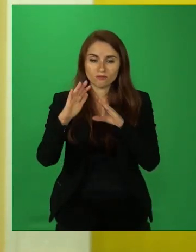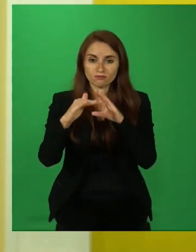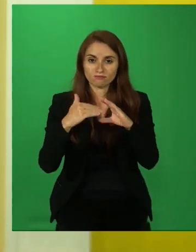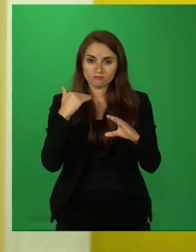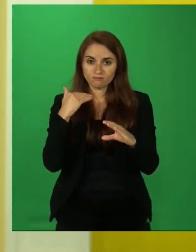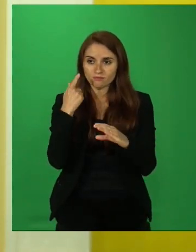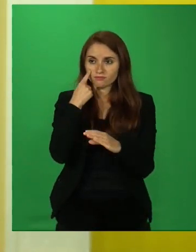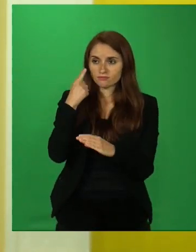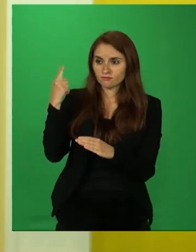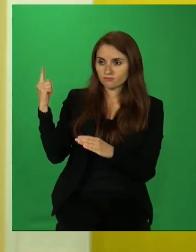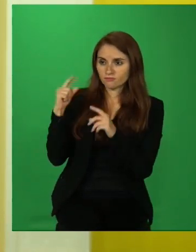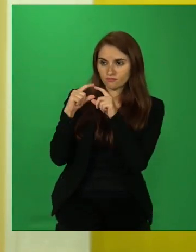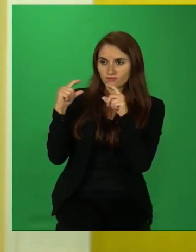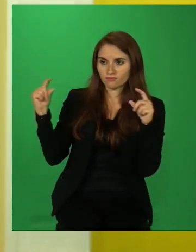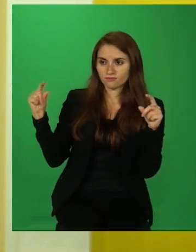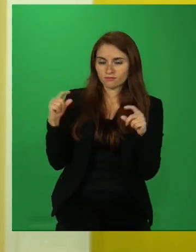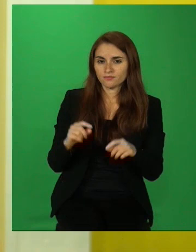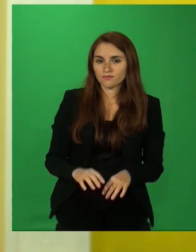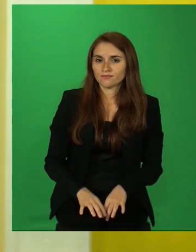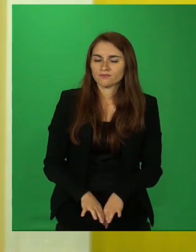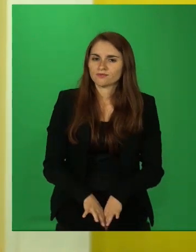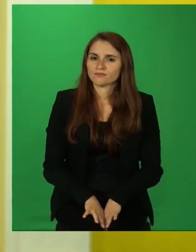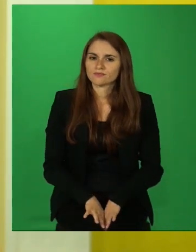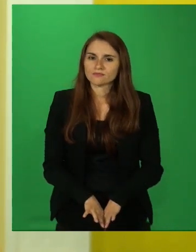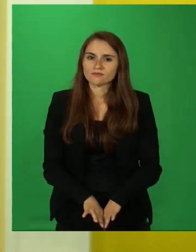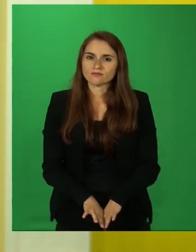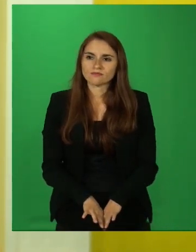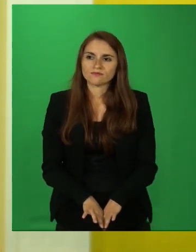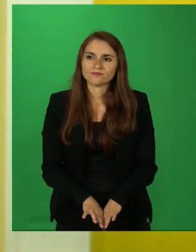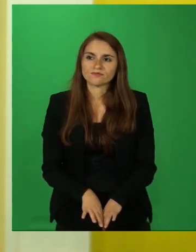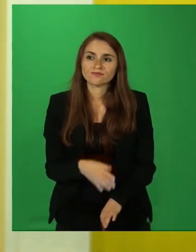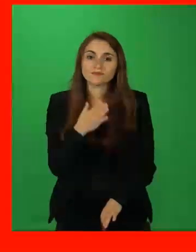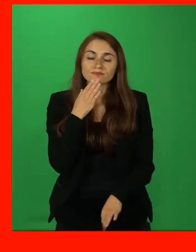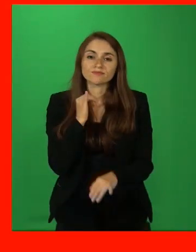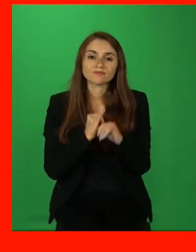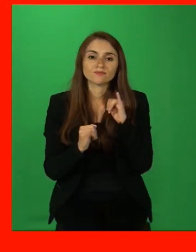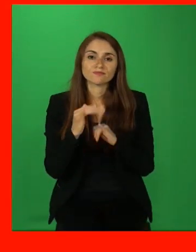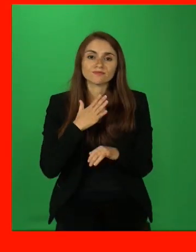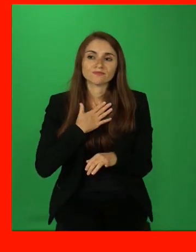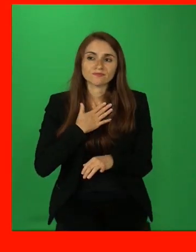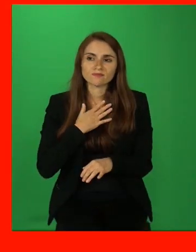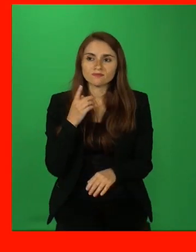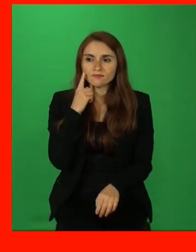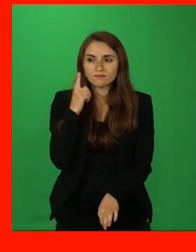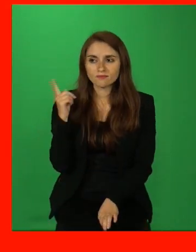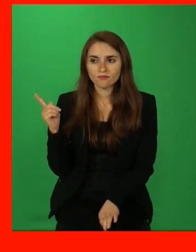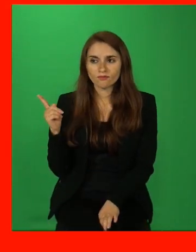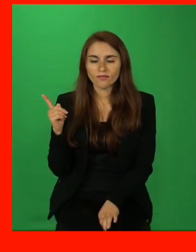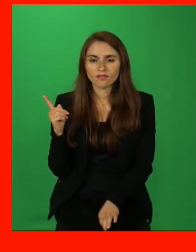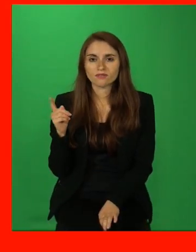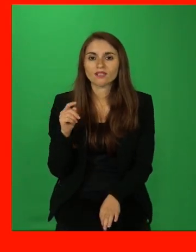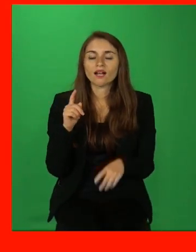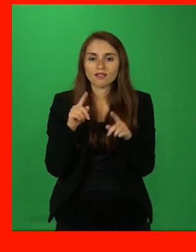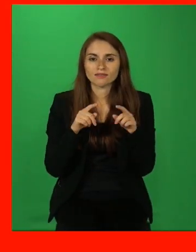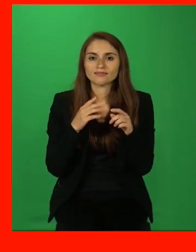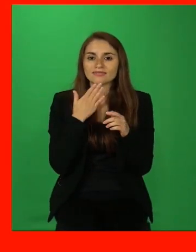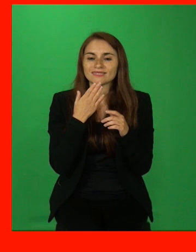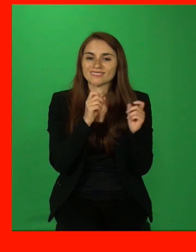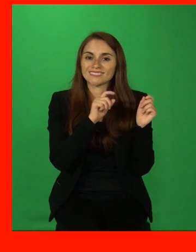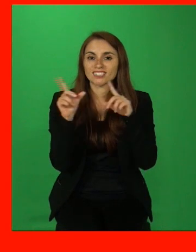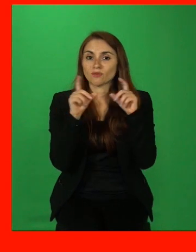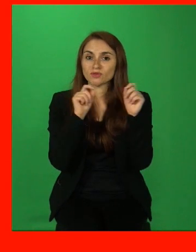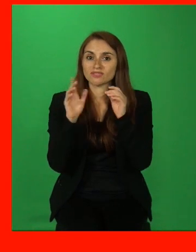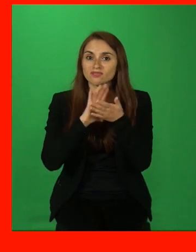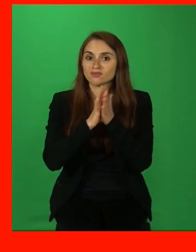arroba elíseo de música punto cl y visitar la página web en donde están la app test que hemos